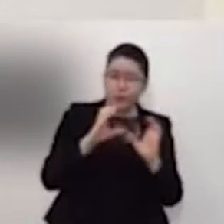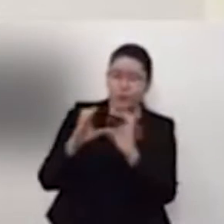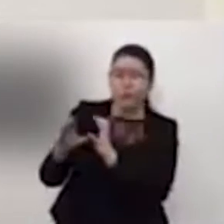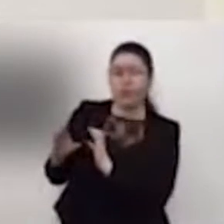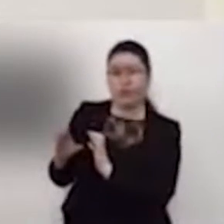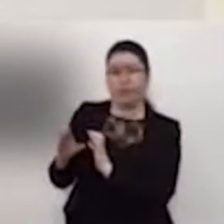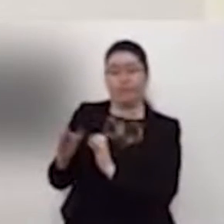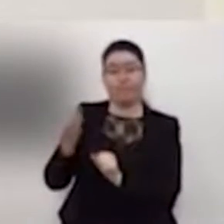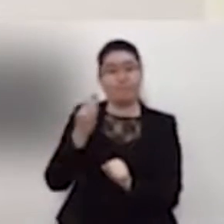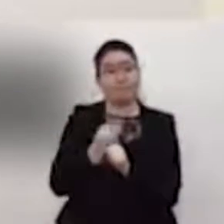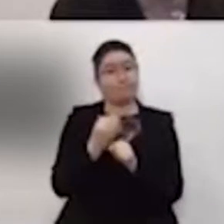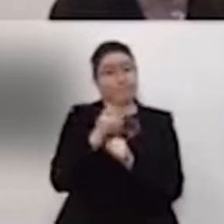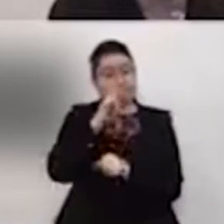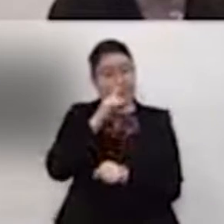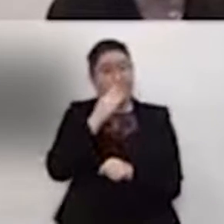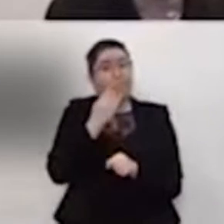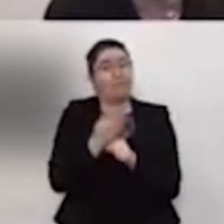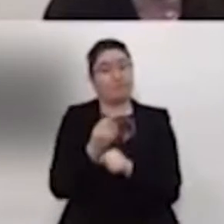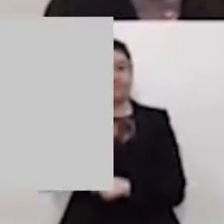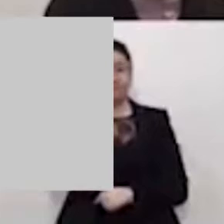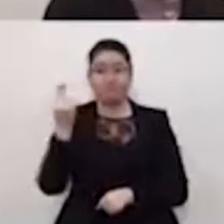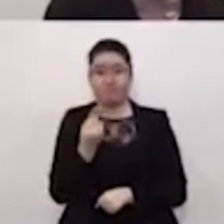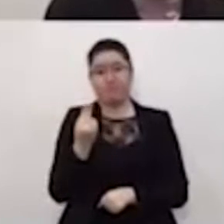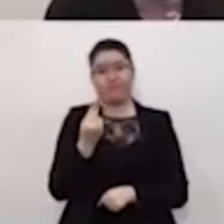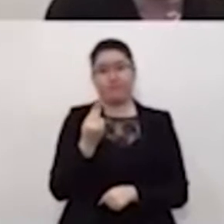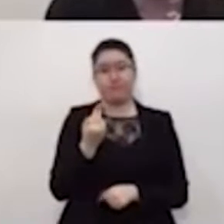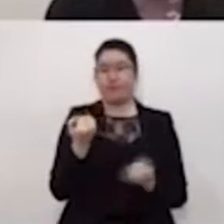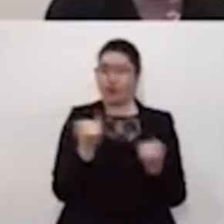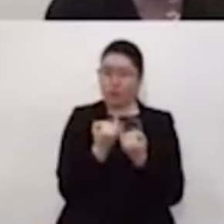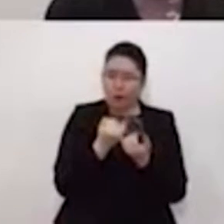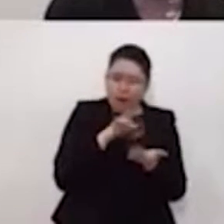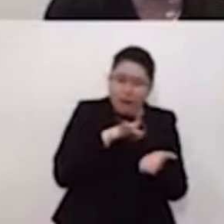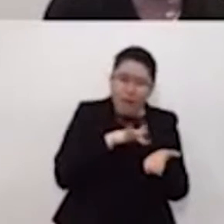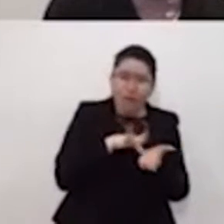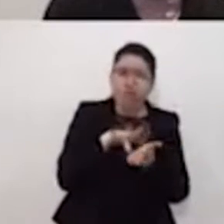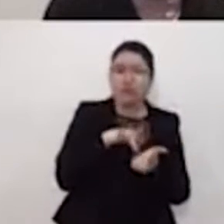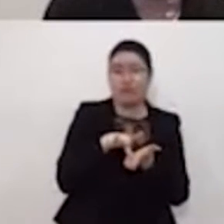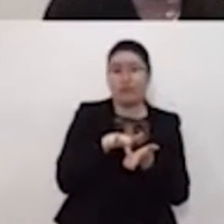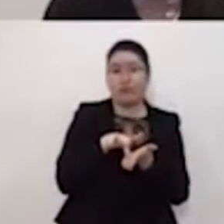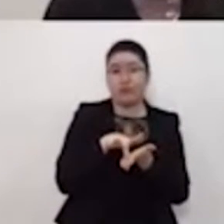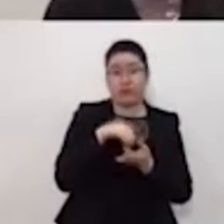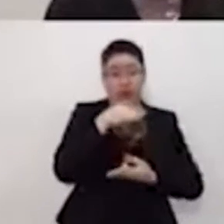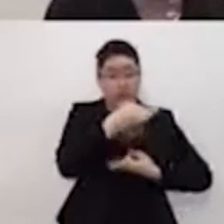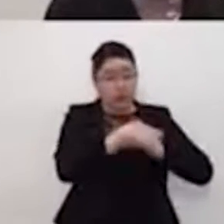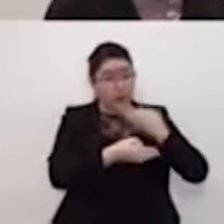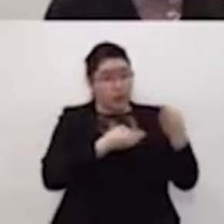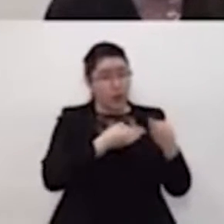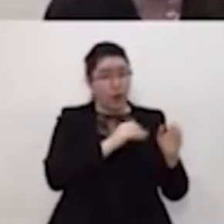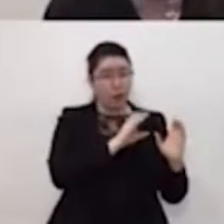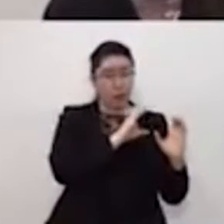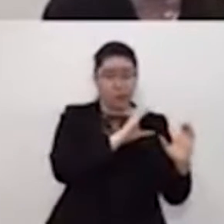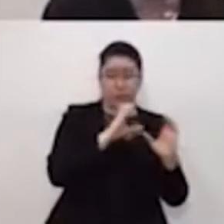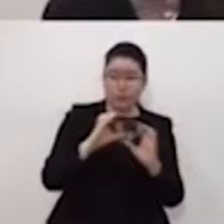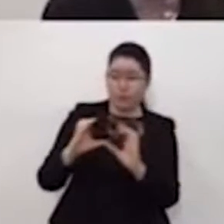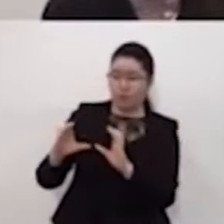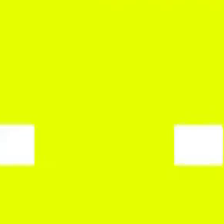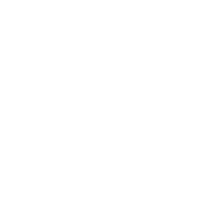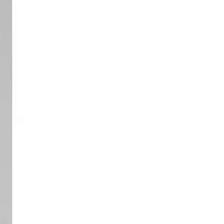Es un momento de ser responsables, de ser solidarios y de que entre todos cuidemos de todos.